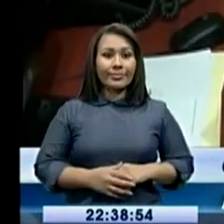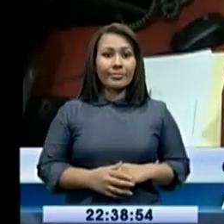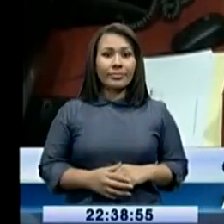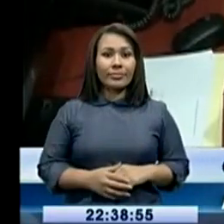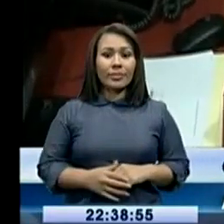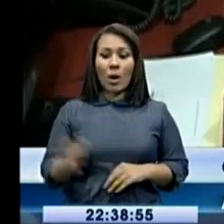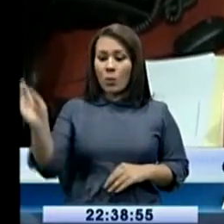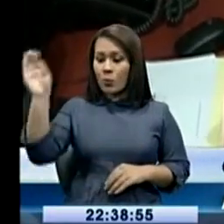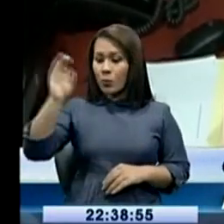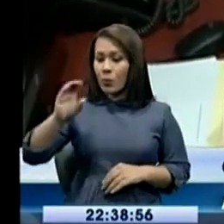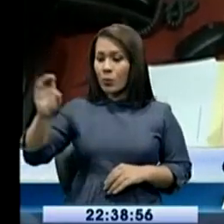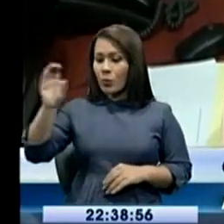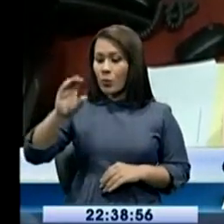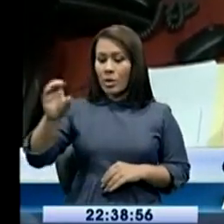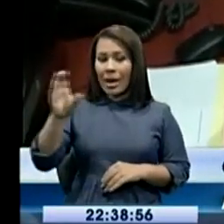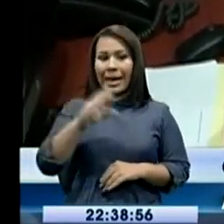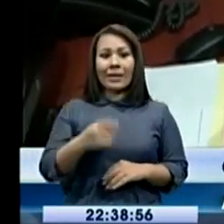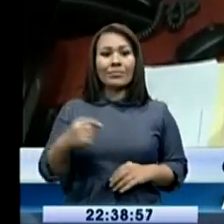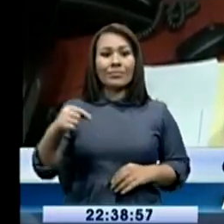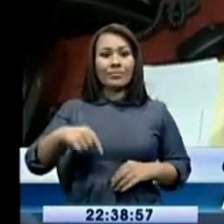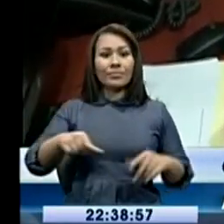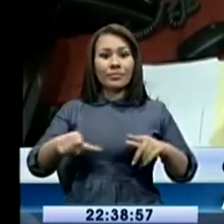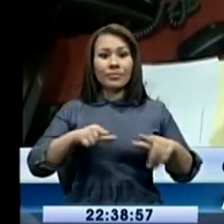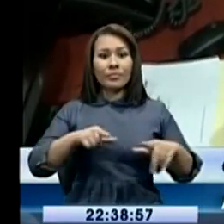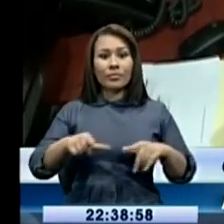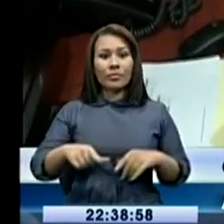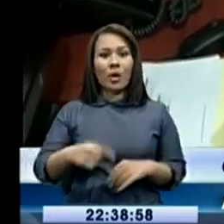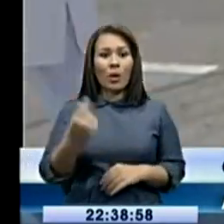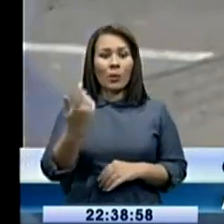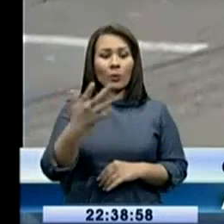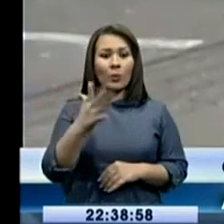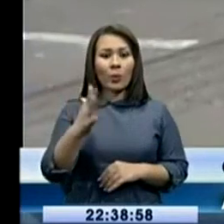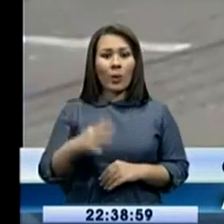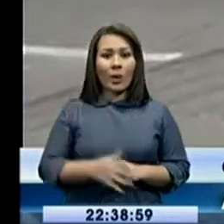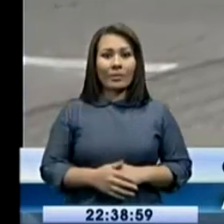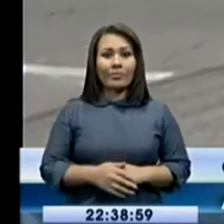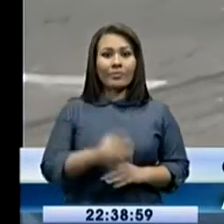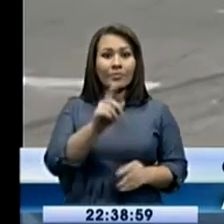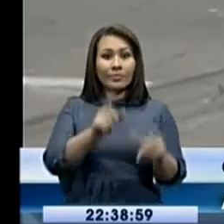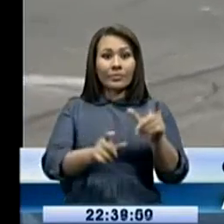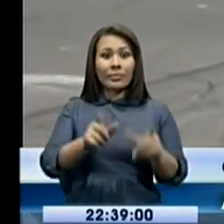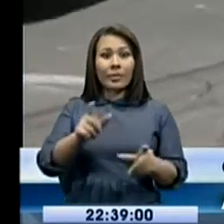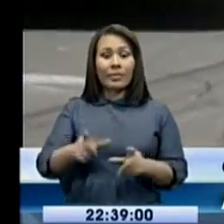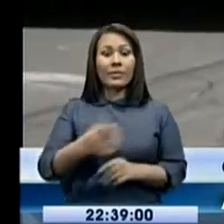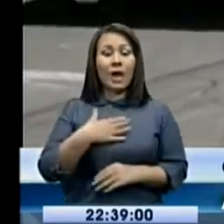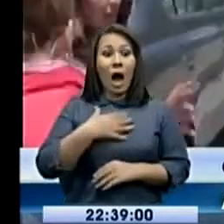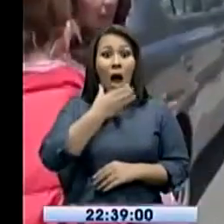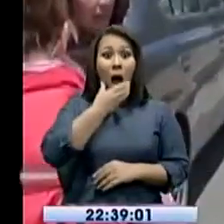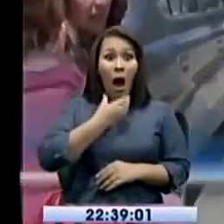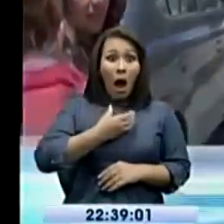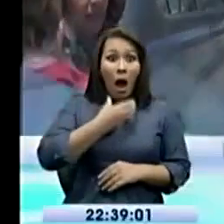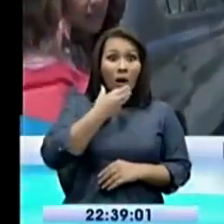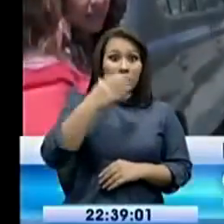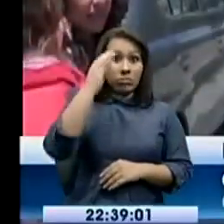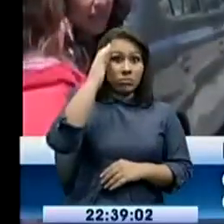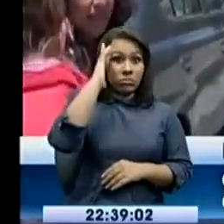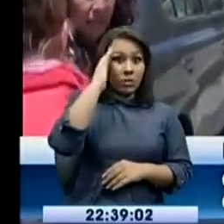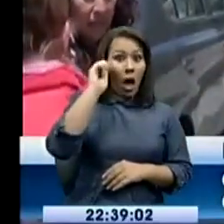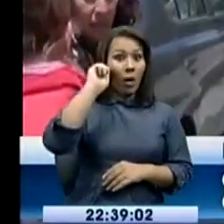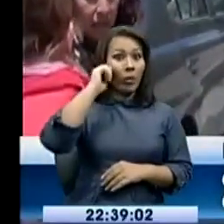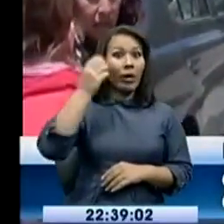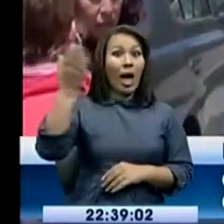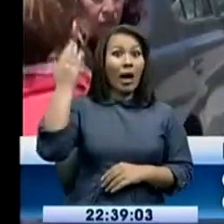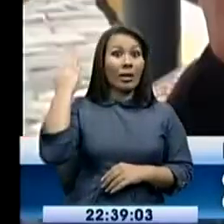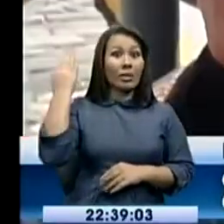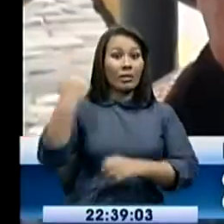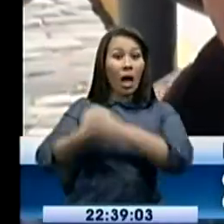un rastreo, se ha hecho un barrido por el sector, no hay. La ciudadanía se encuentra consternada, incluso se acuerdan de la historia